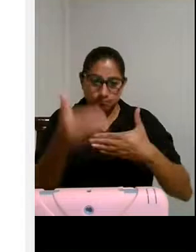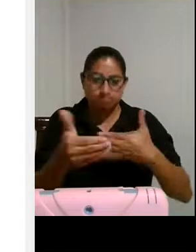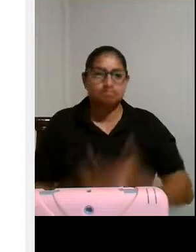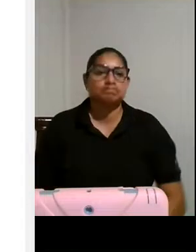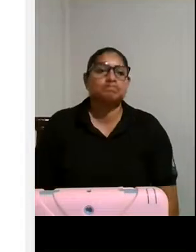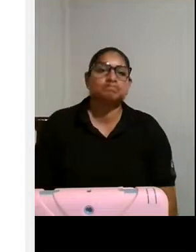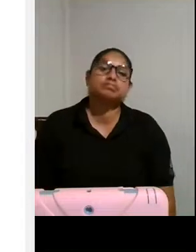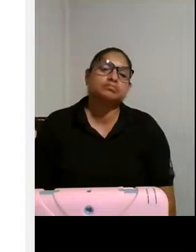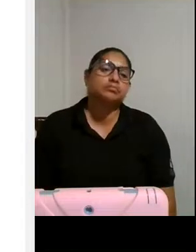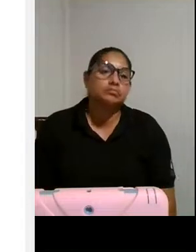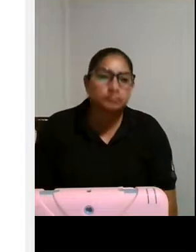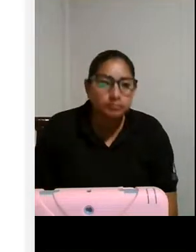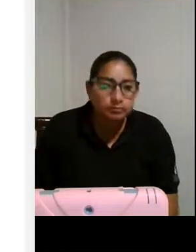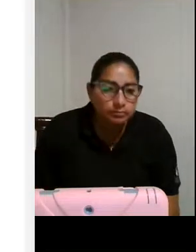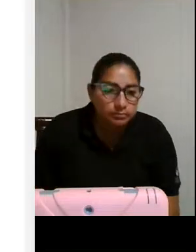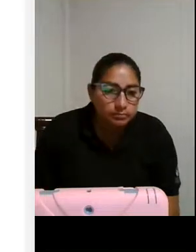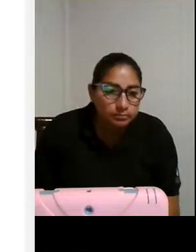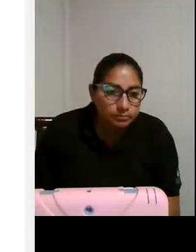Ok.